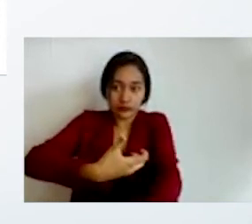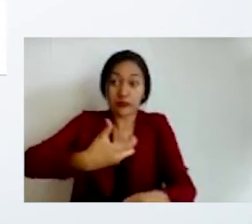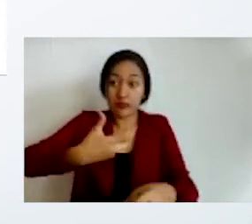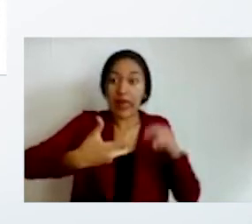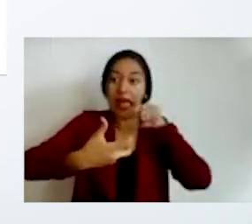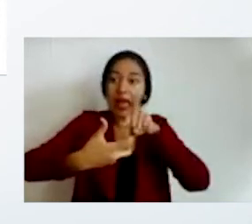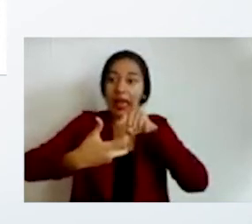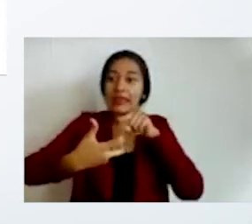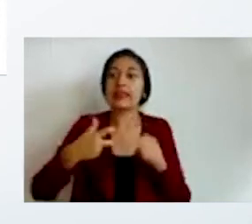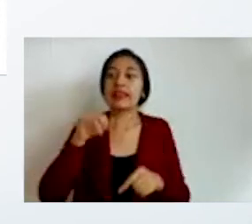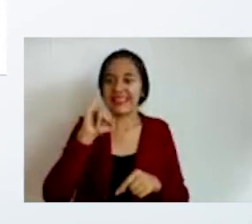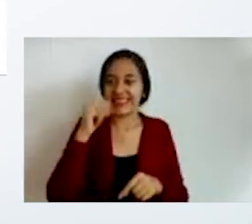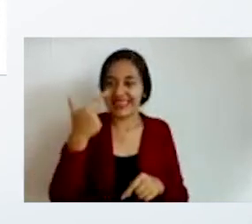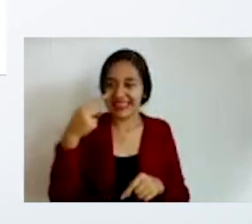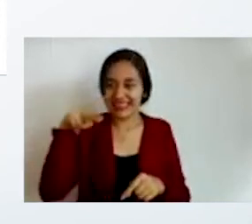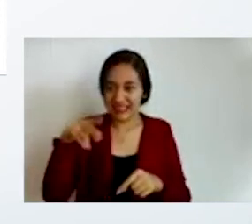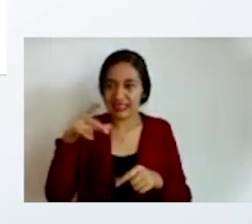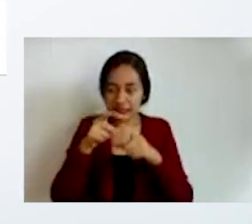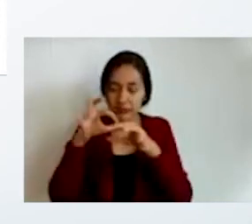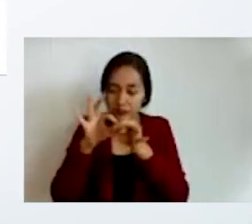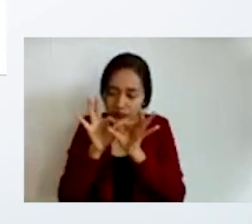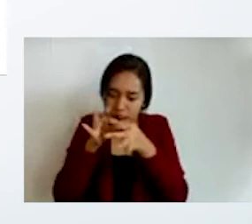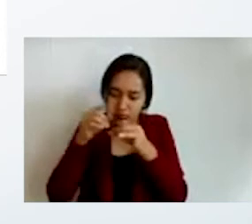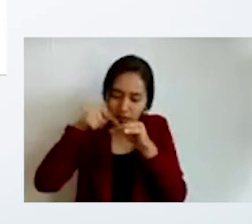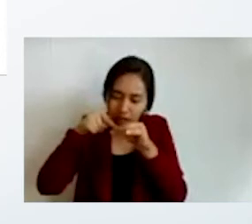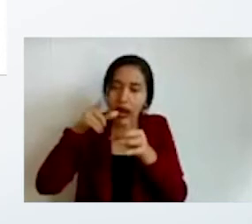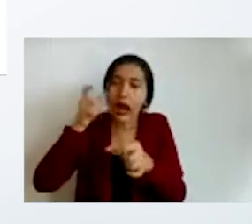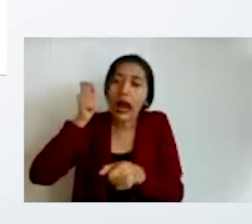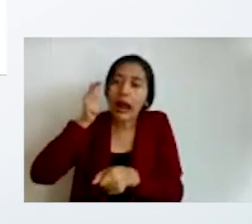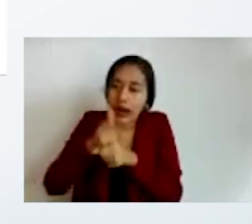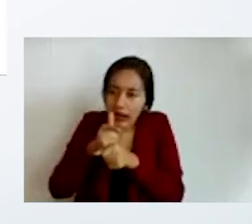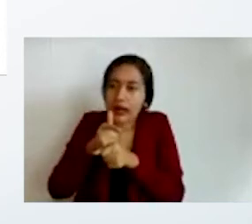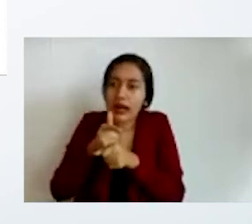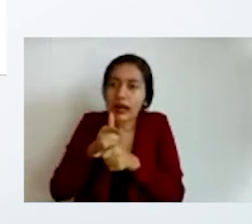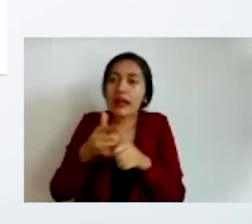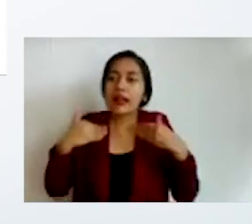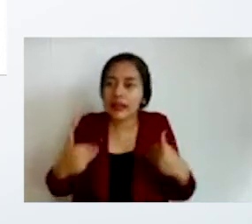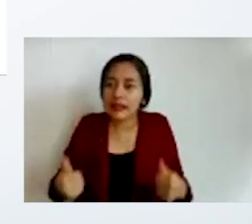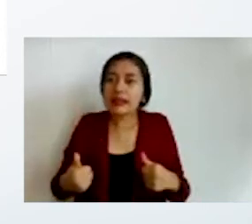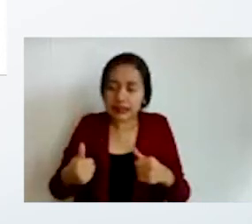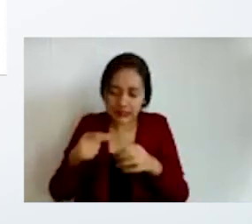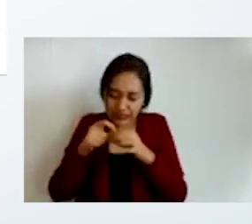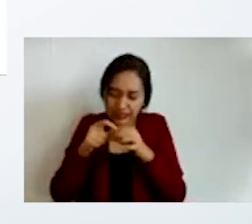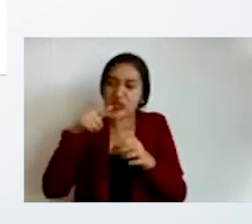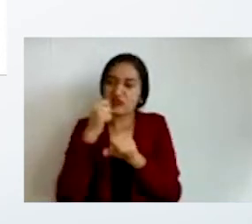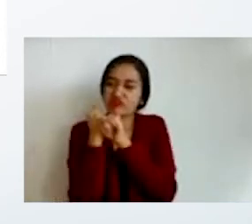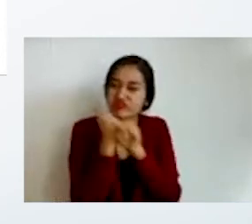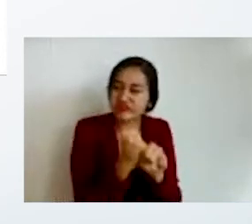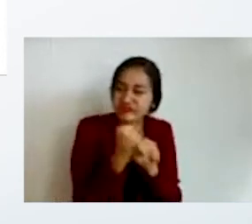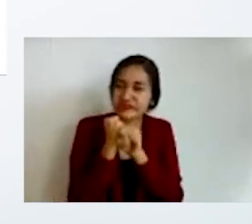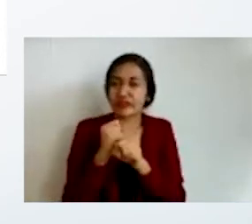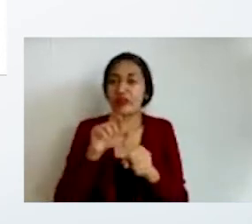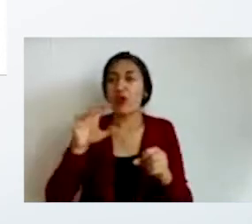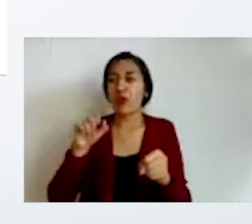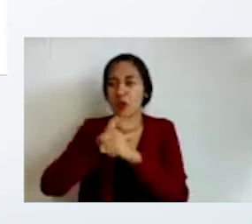la IgG, y podemos hacer que entonces haya alguna evidencia de reacción que nos indica